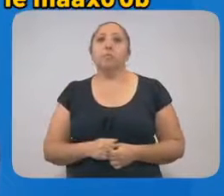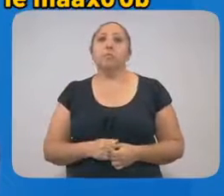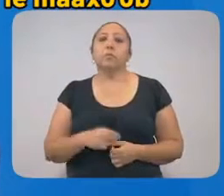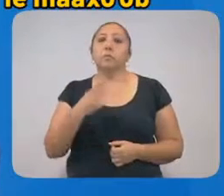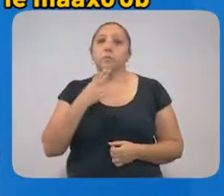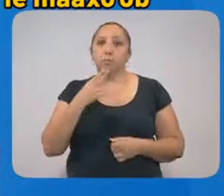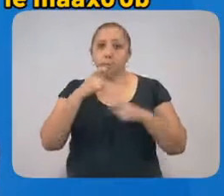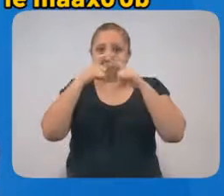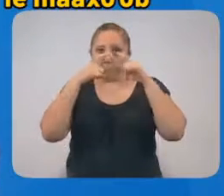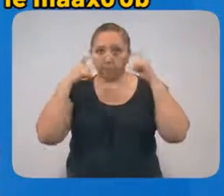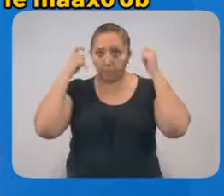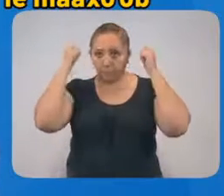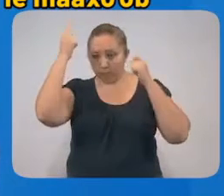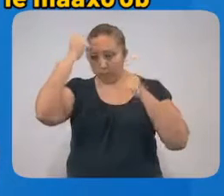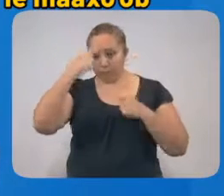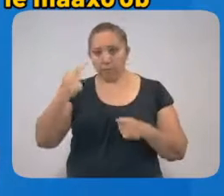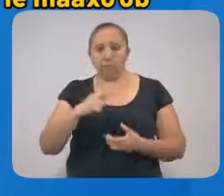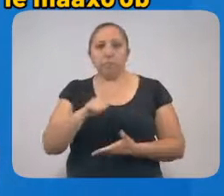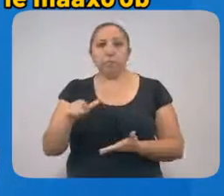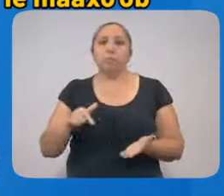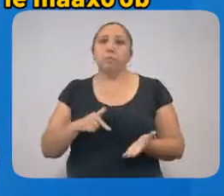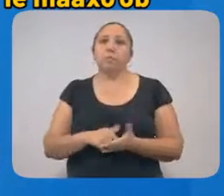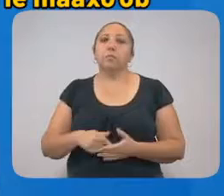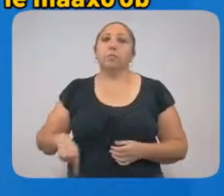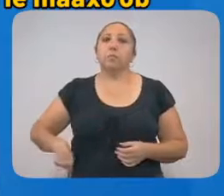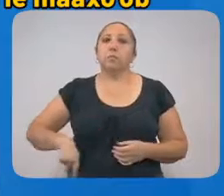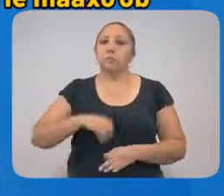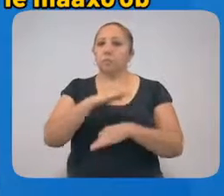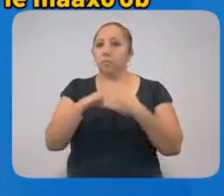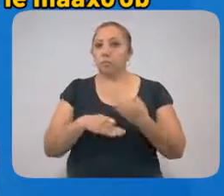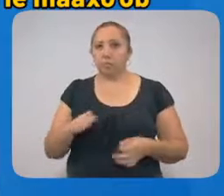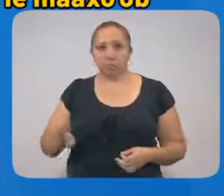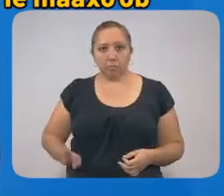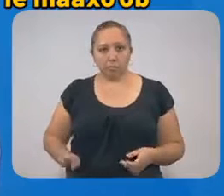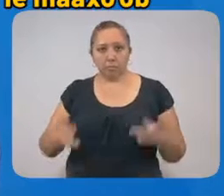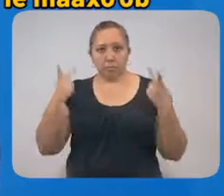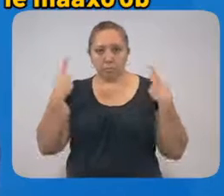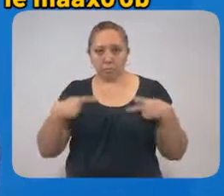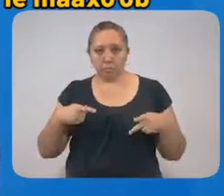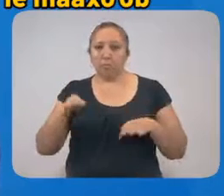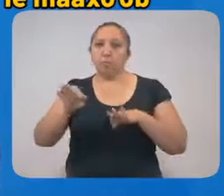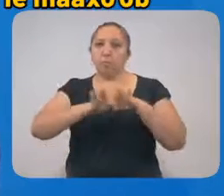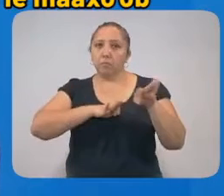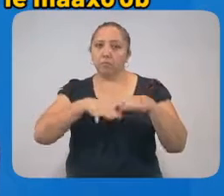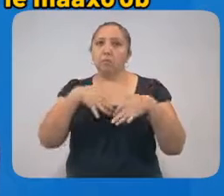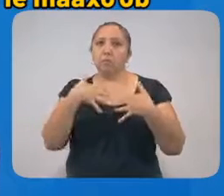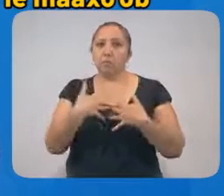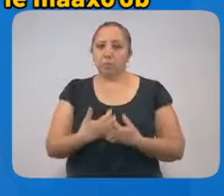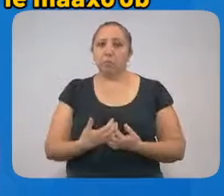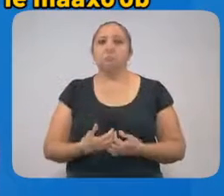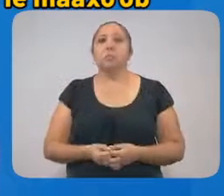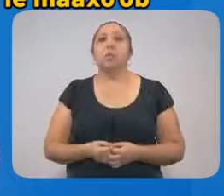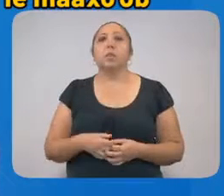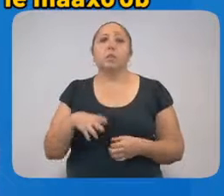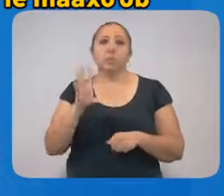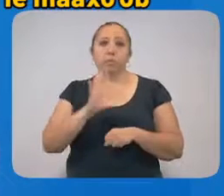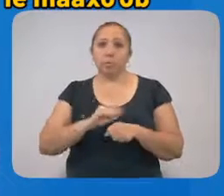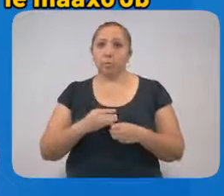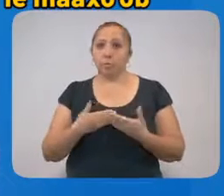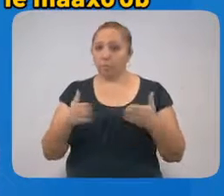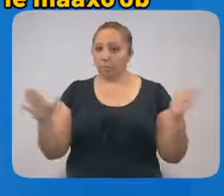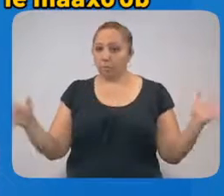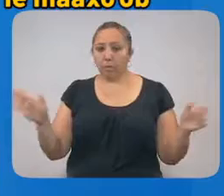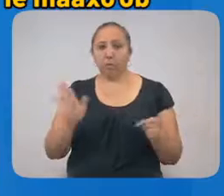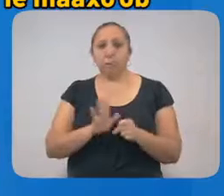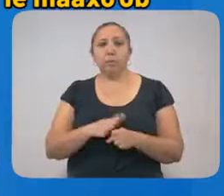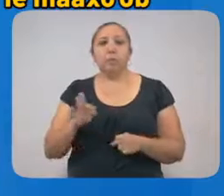usar cubrebocas es para andar en sitios públicos y para todo tipo de personal que labore en empresas que tienen permitido abrir por tratarse